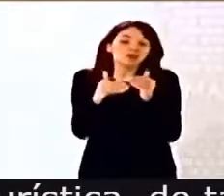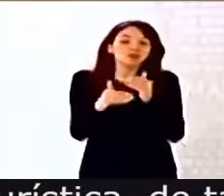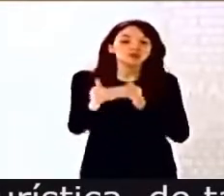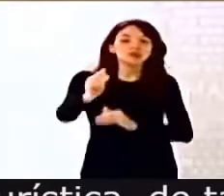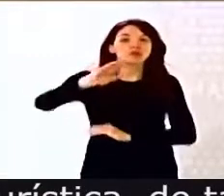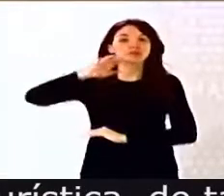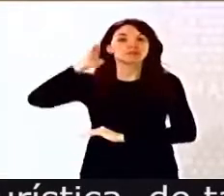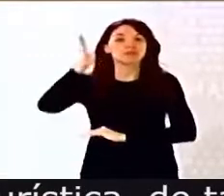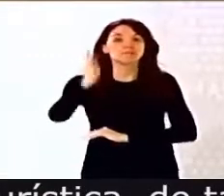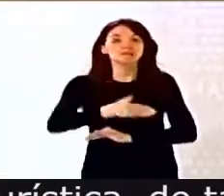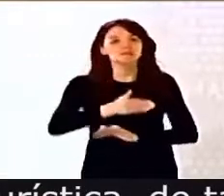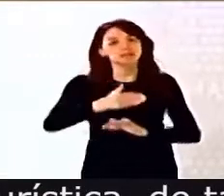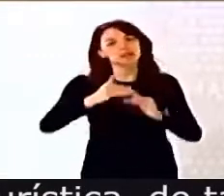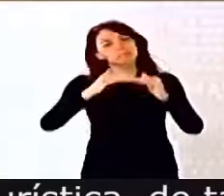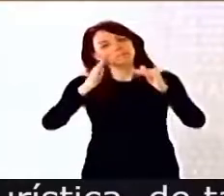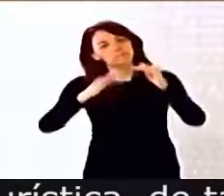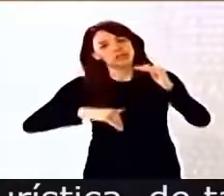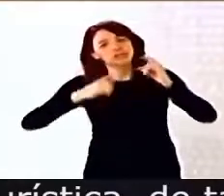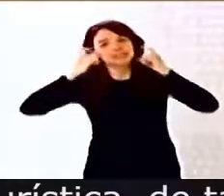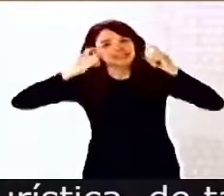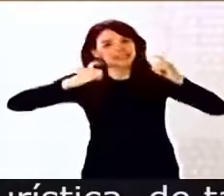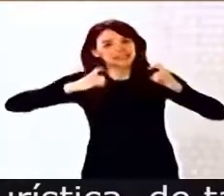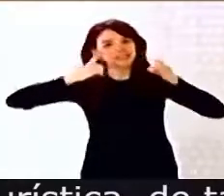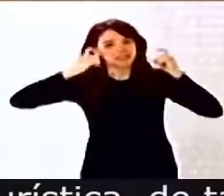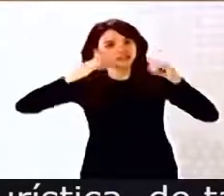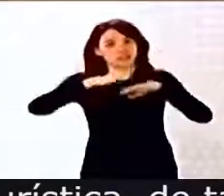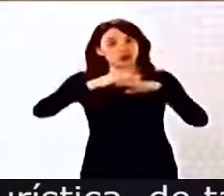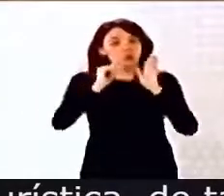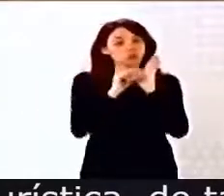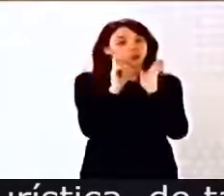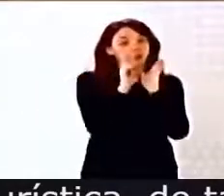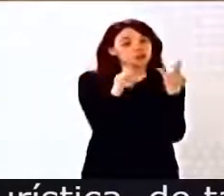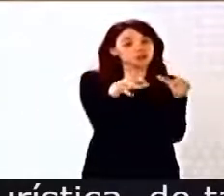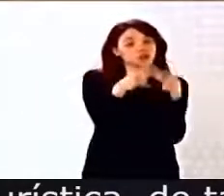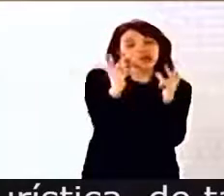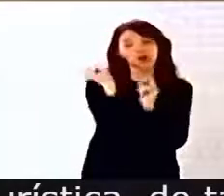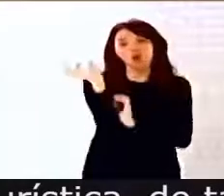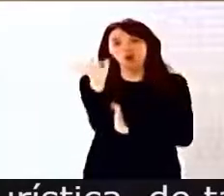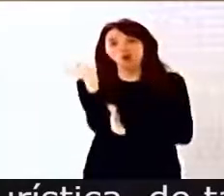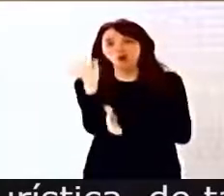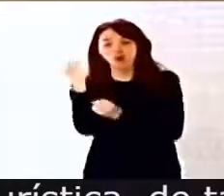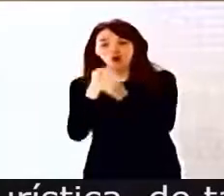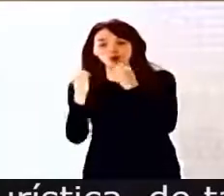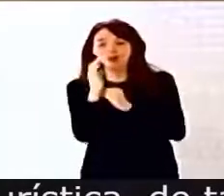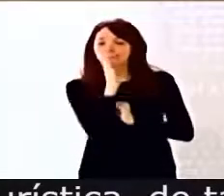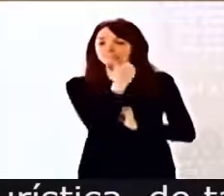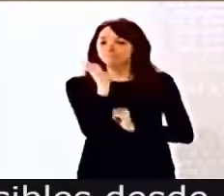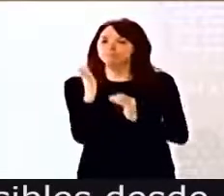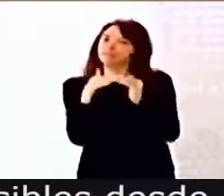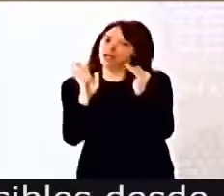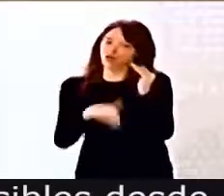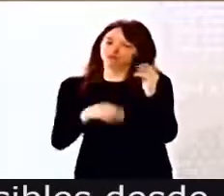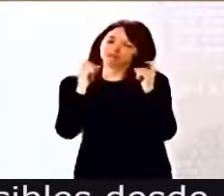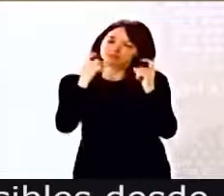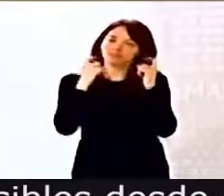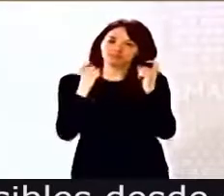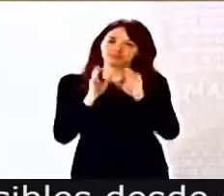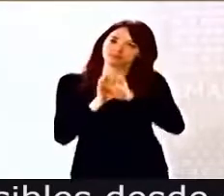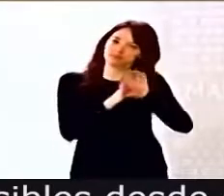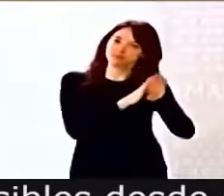la sociedad desde el punto de vista social y desde el punto de vista económico. Quiero